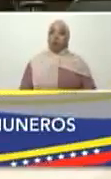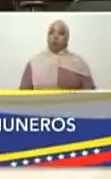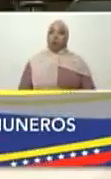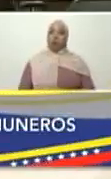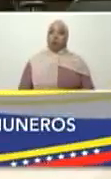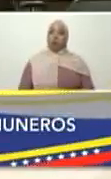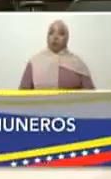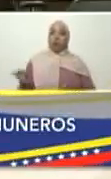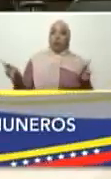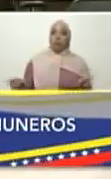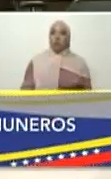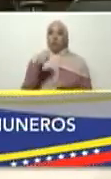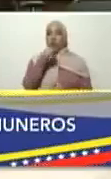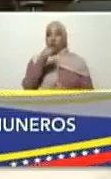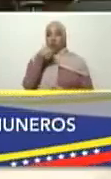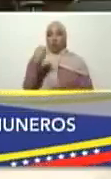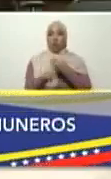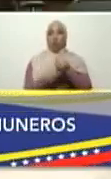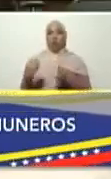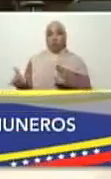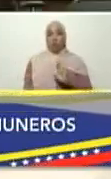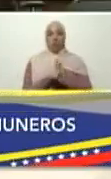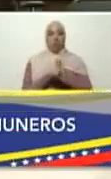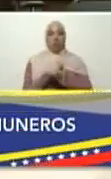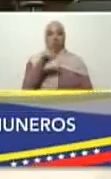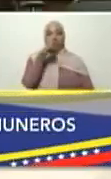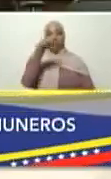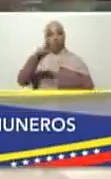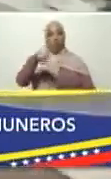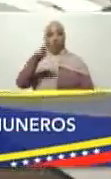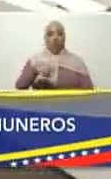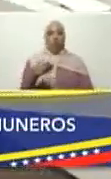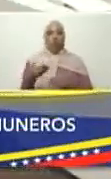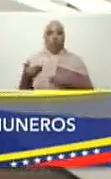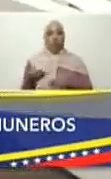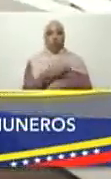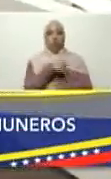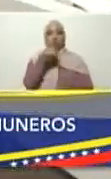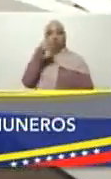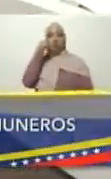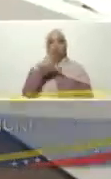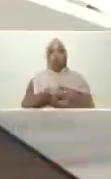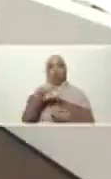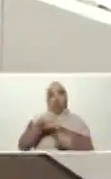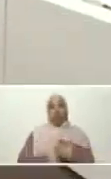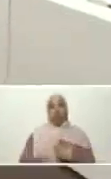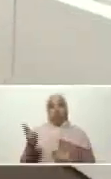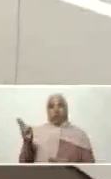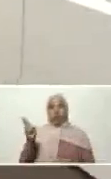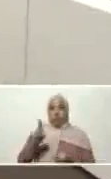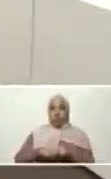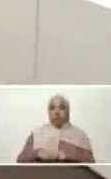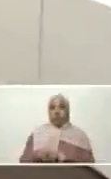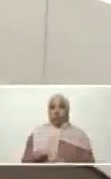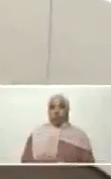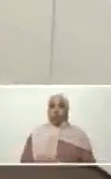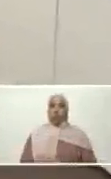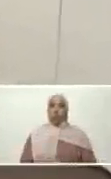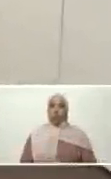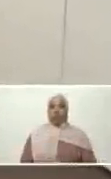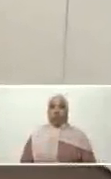hacer una reformita de unas leyes, ¡ay, reformita, ya aprobadita! No.